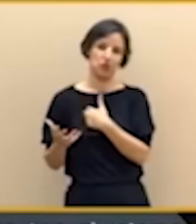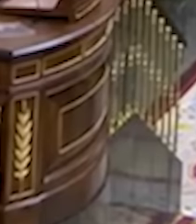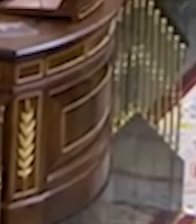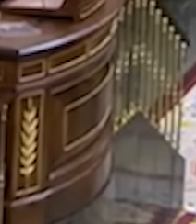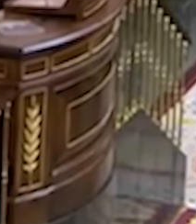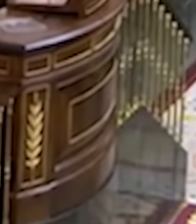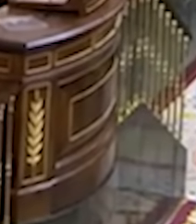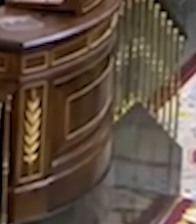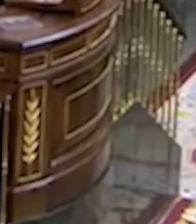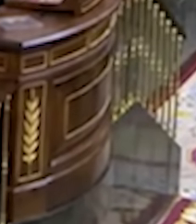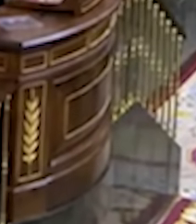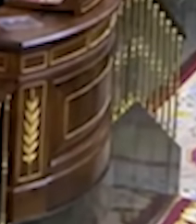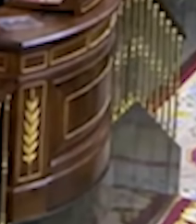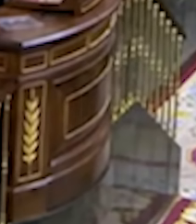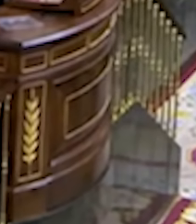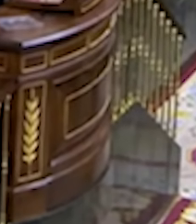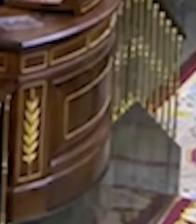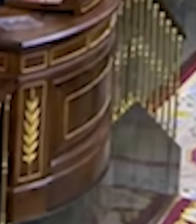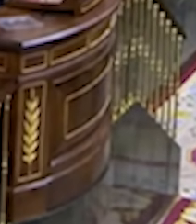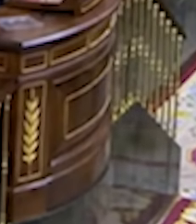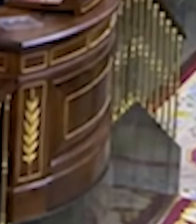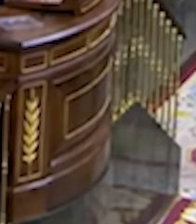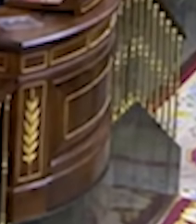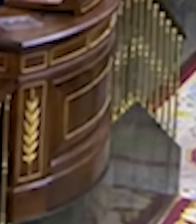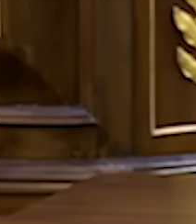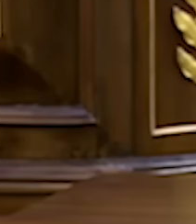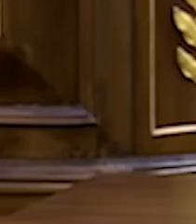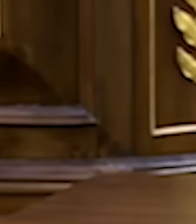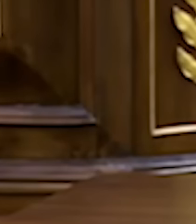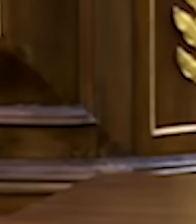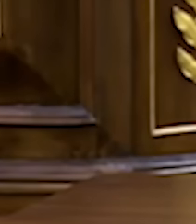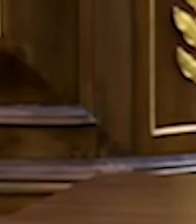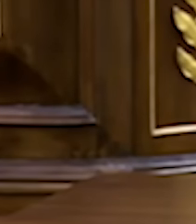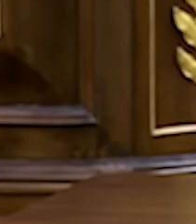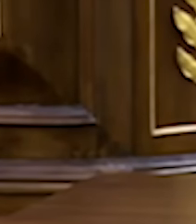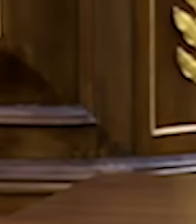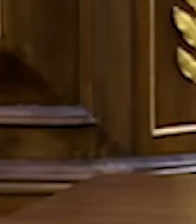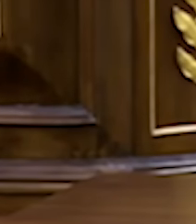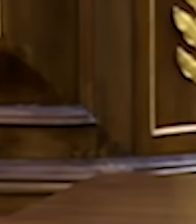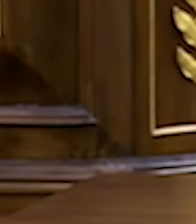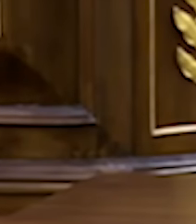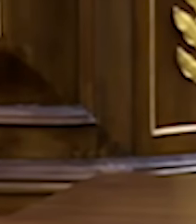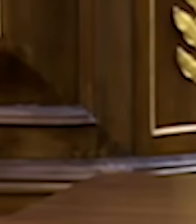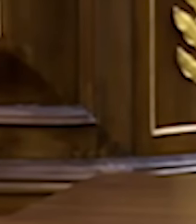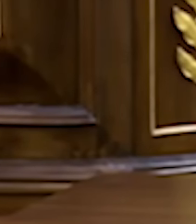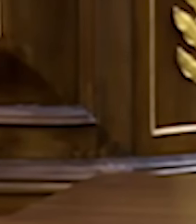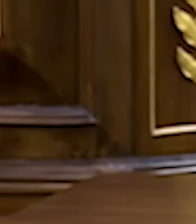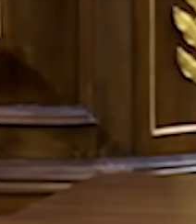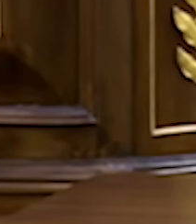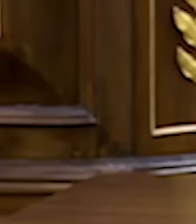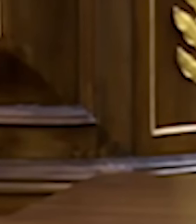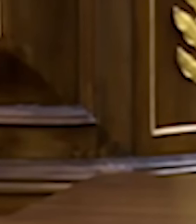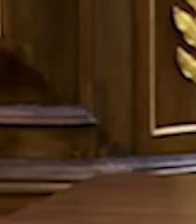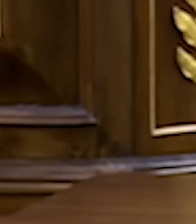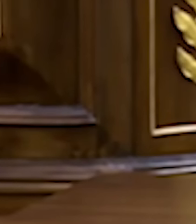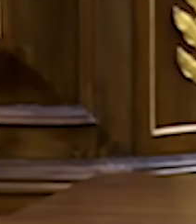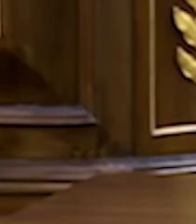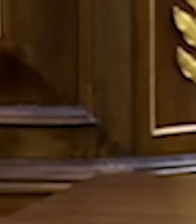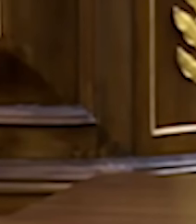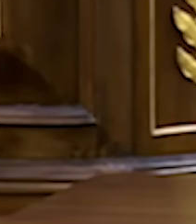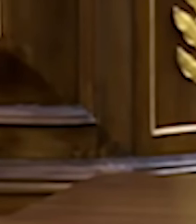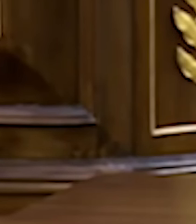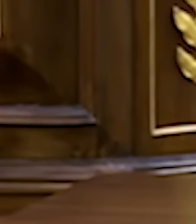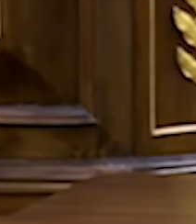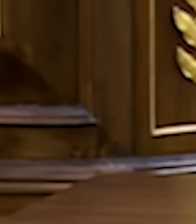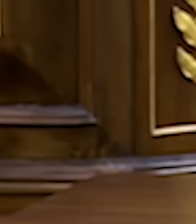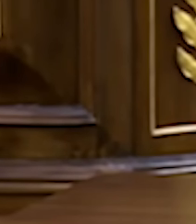engañar. Muchas gracias, señora presidenta. Señorías, muy buenos días. Señor presidente, muy buenos días. Dos puntualizaciones previas, señor Esteban.